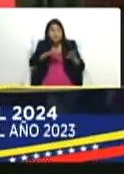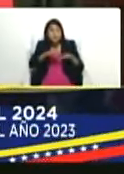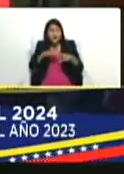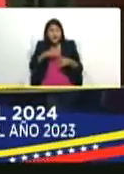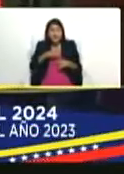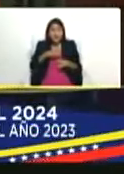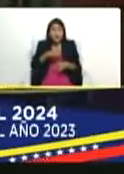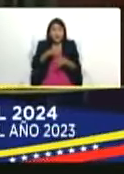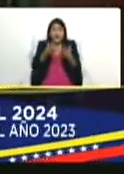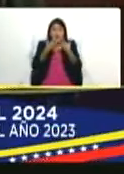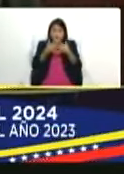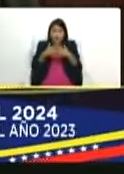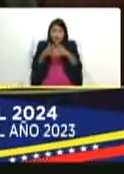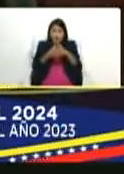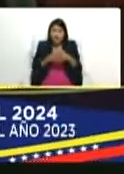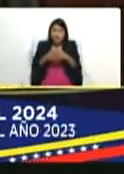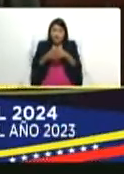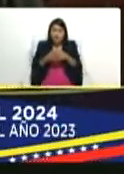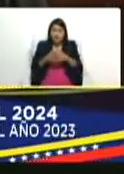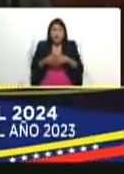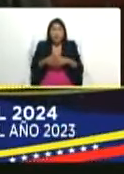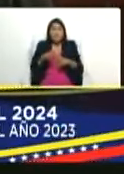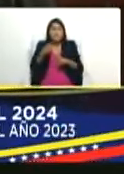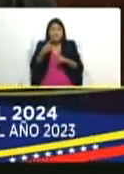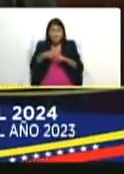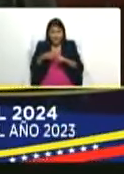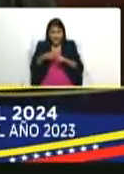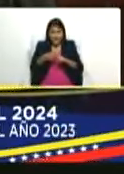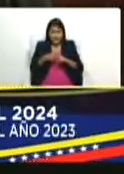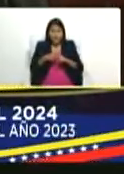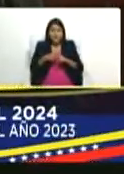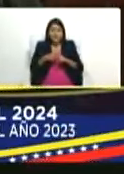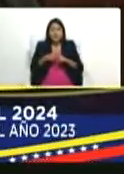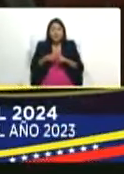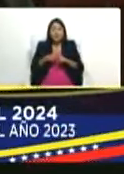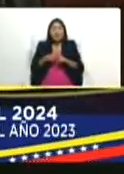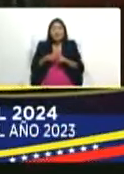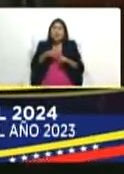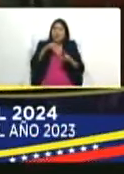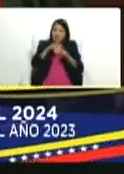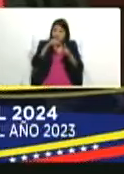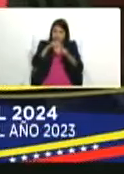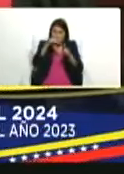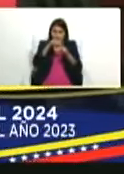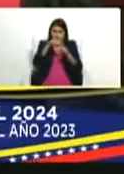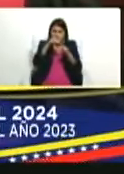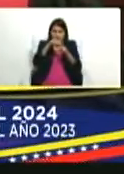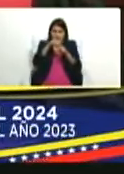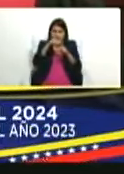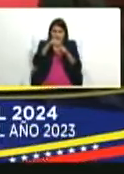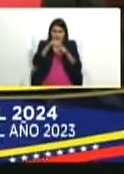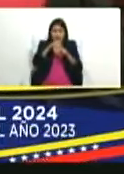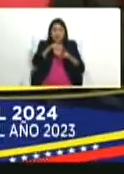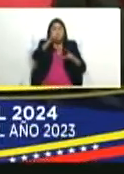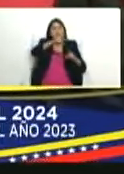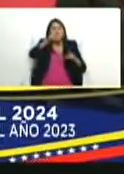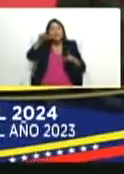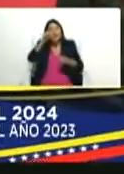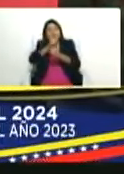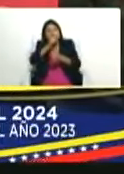empresas estadounidenses y para explotar la mano de obra barata de nuestros trabajadores.